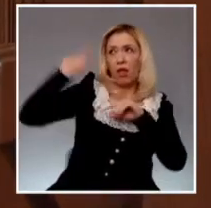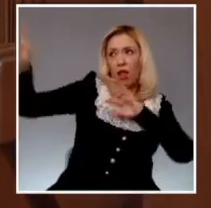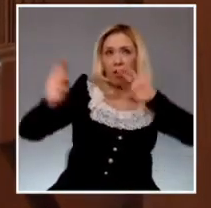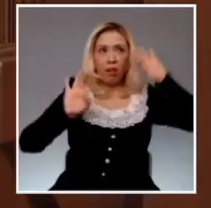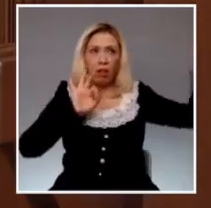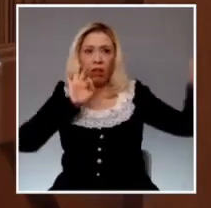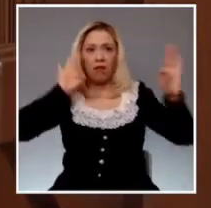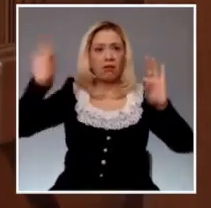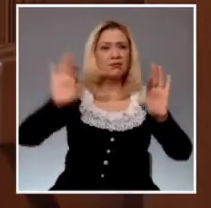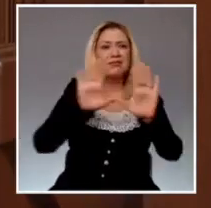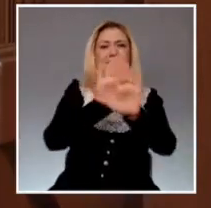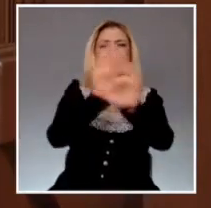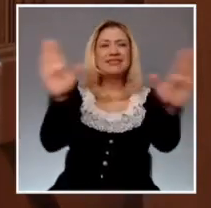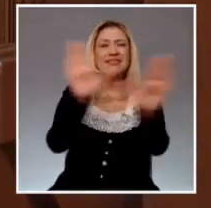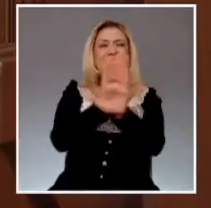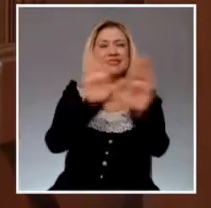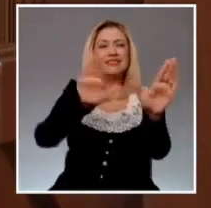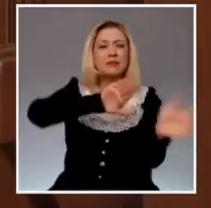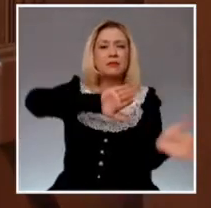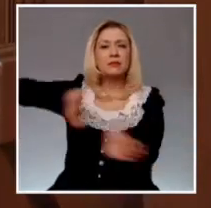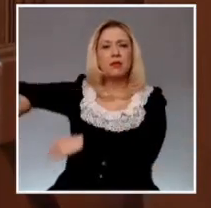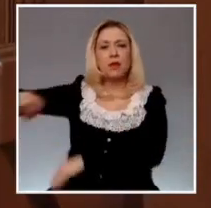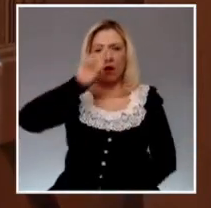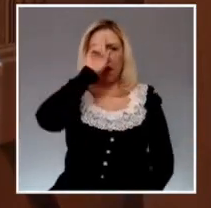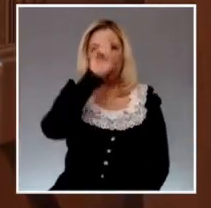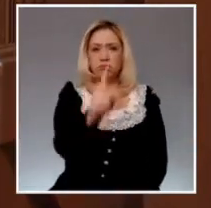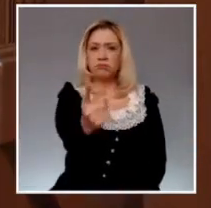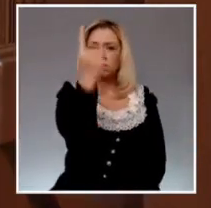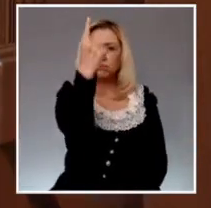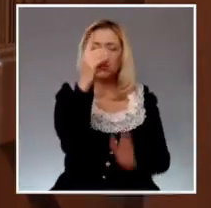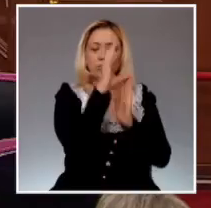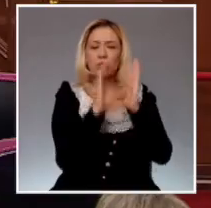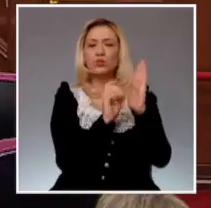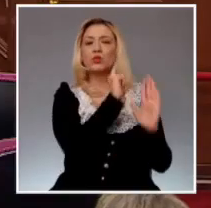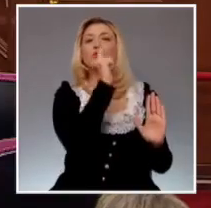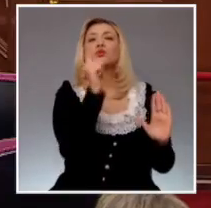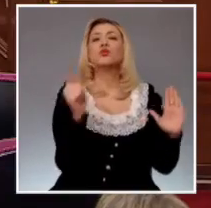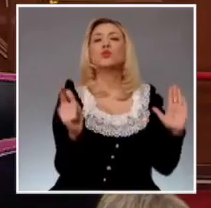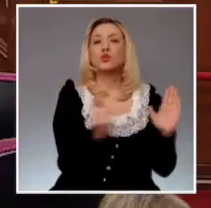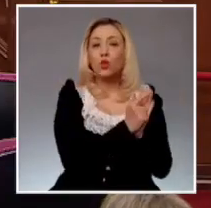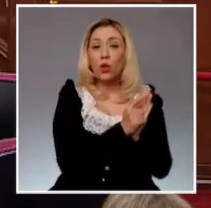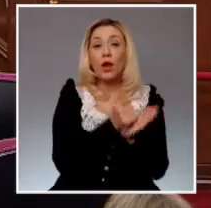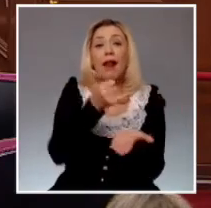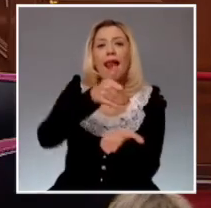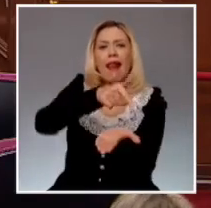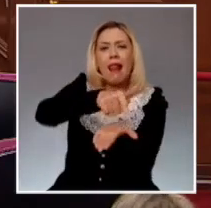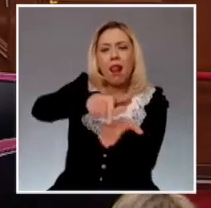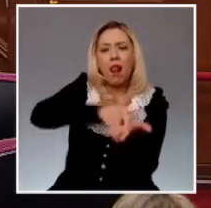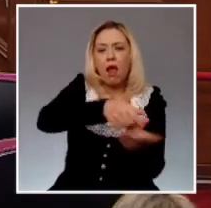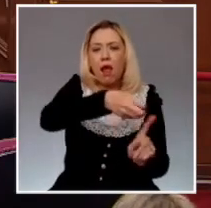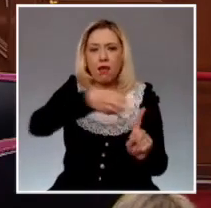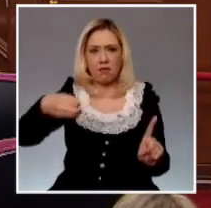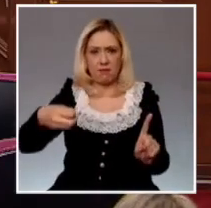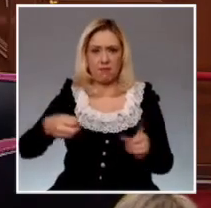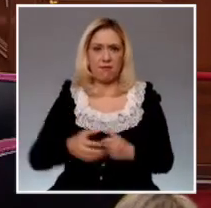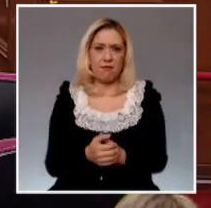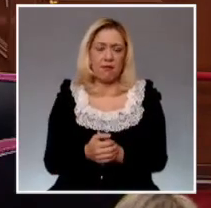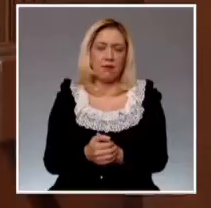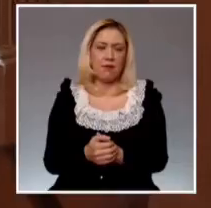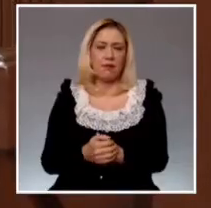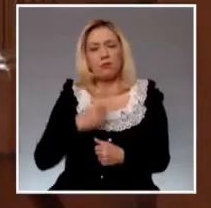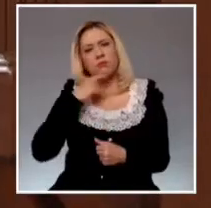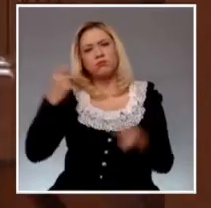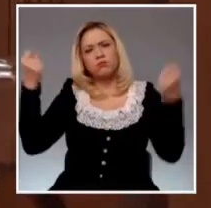Simplemente respeta el Estado constitucional de derecho. Entre las cifras, el ministro presidente de la